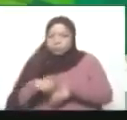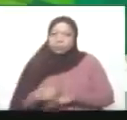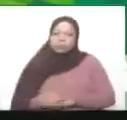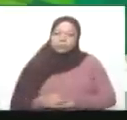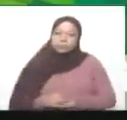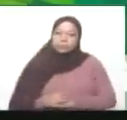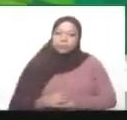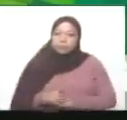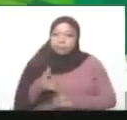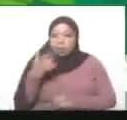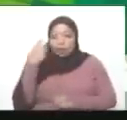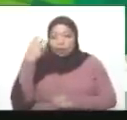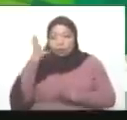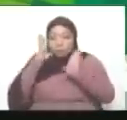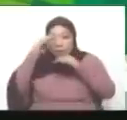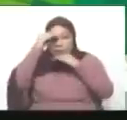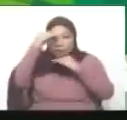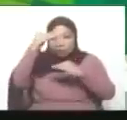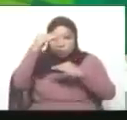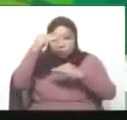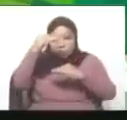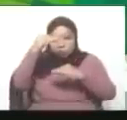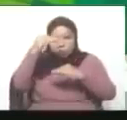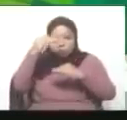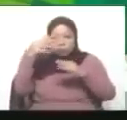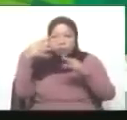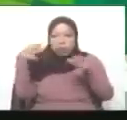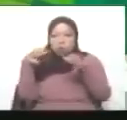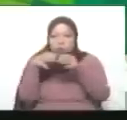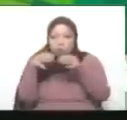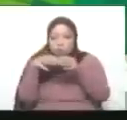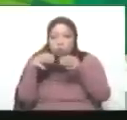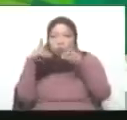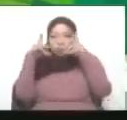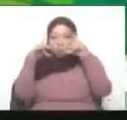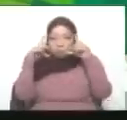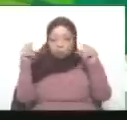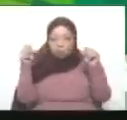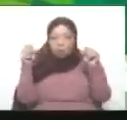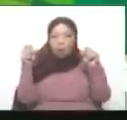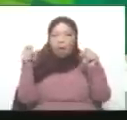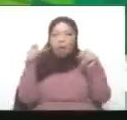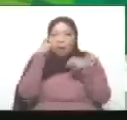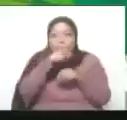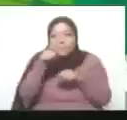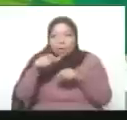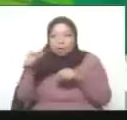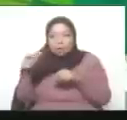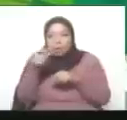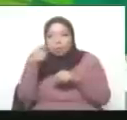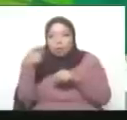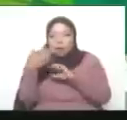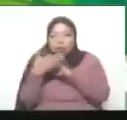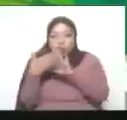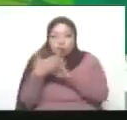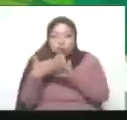utiliza se establece una comisión mixta con el encargo de Buscar soluciones satisfactorias